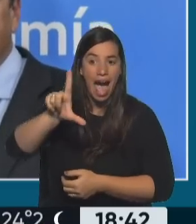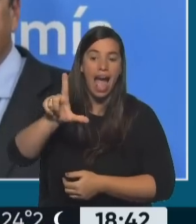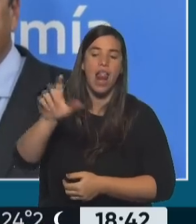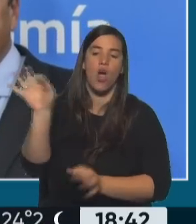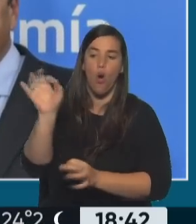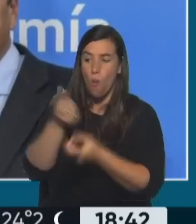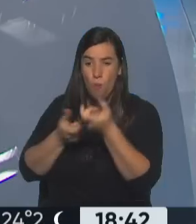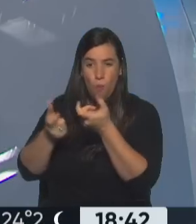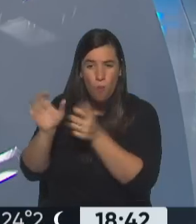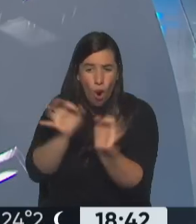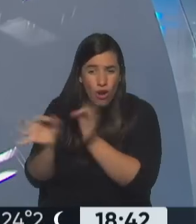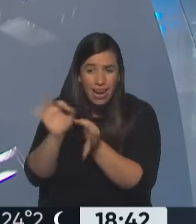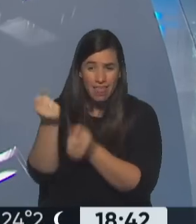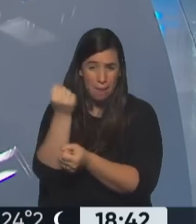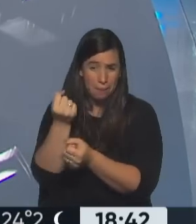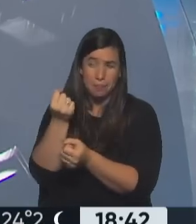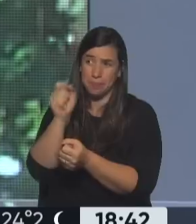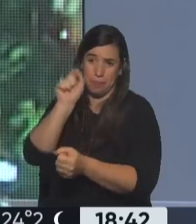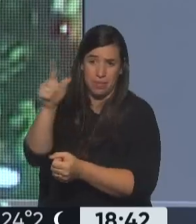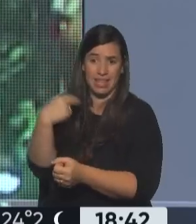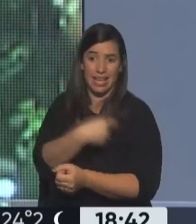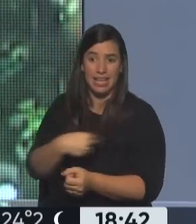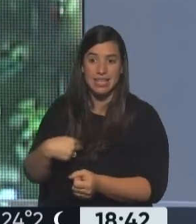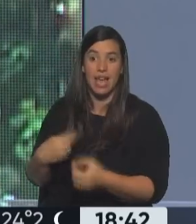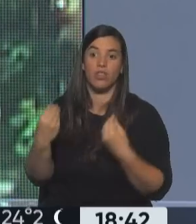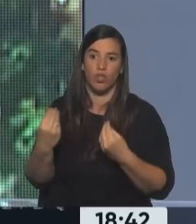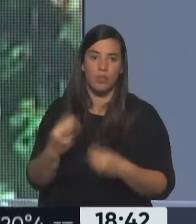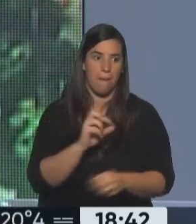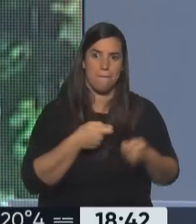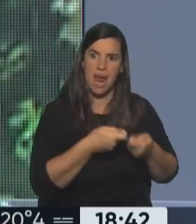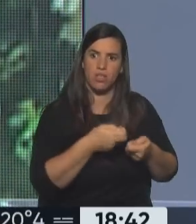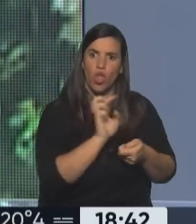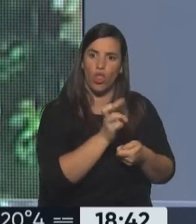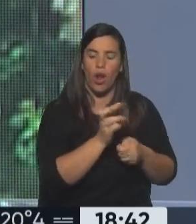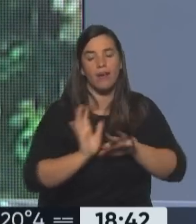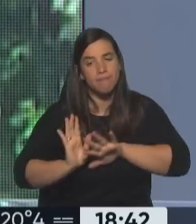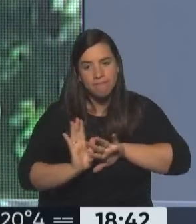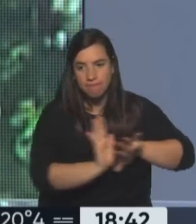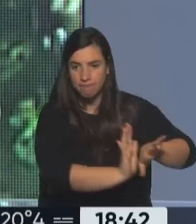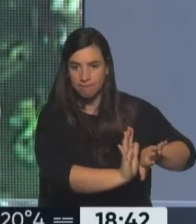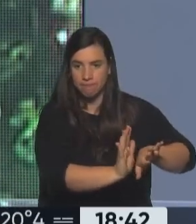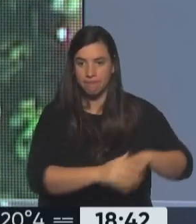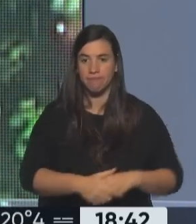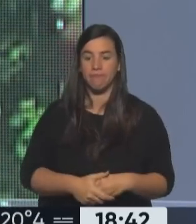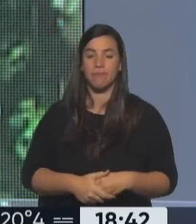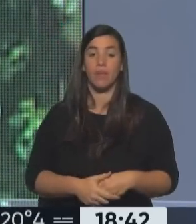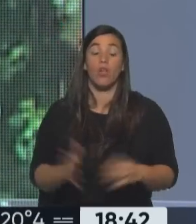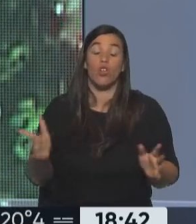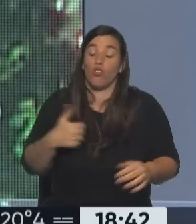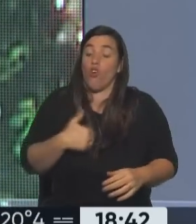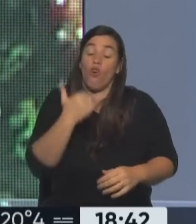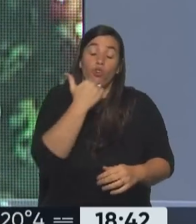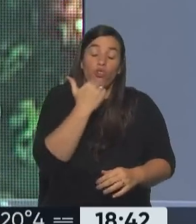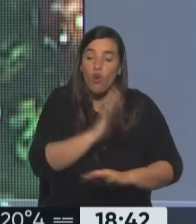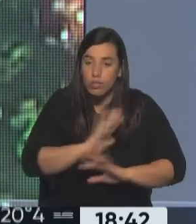estarías sacando presión a la necesidad de dólares de manera realmente relevante. Lo que no sé, y esto no lo sé,